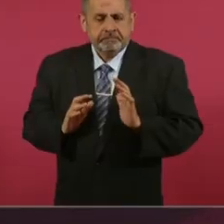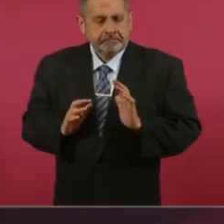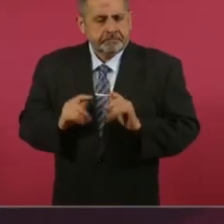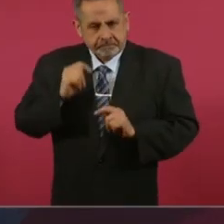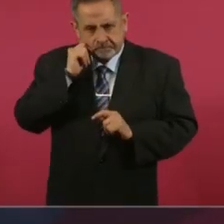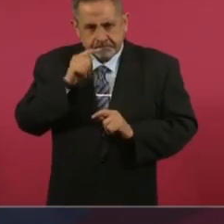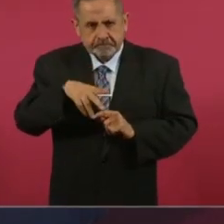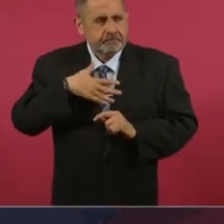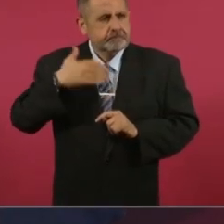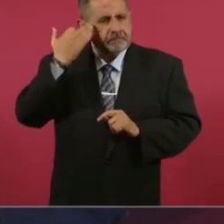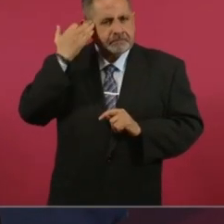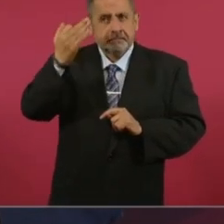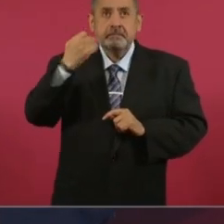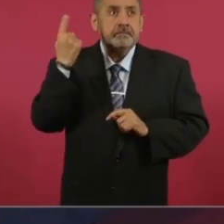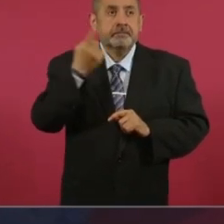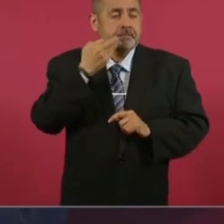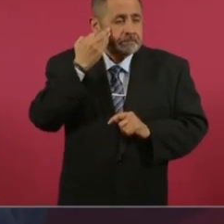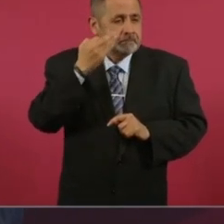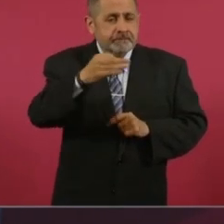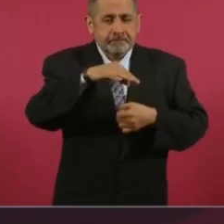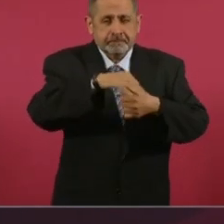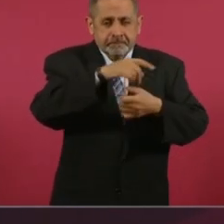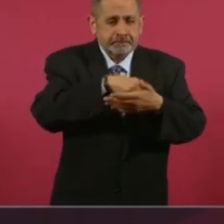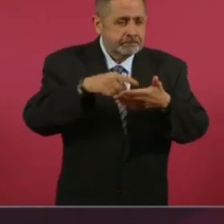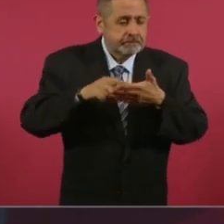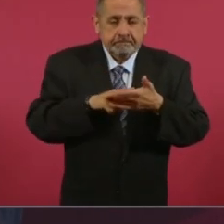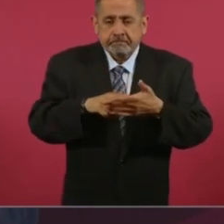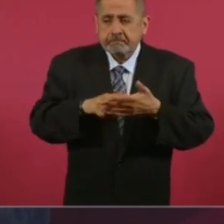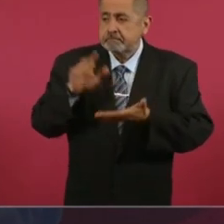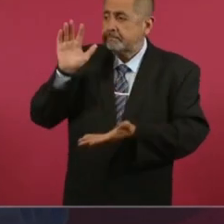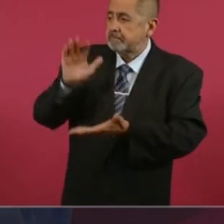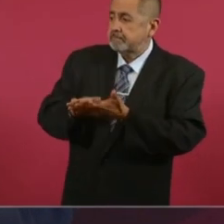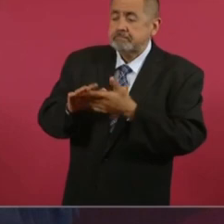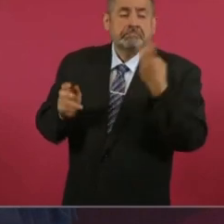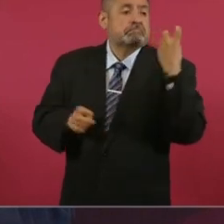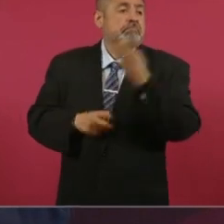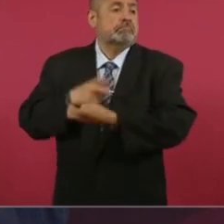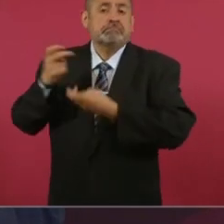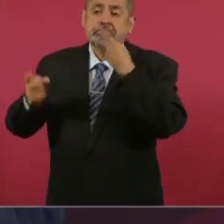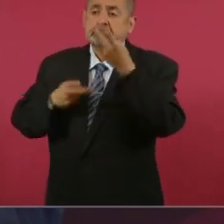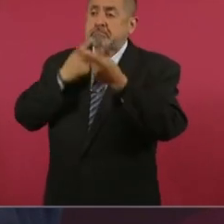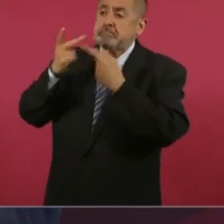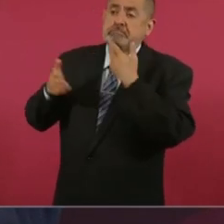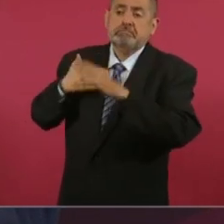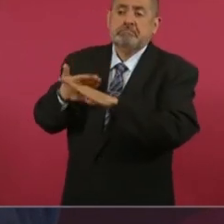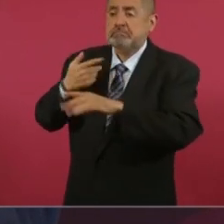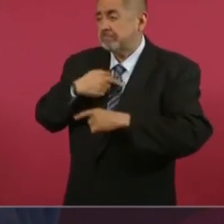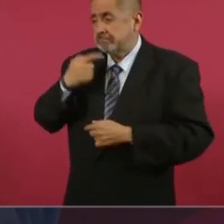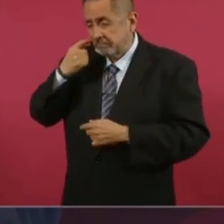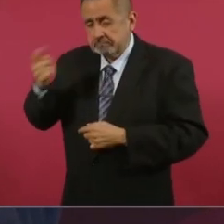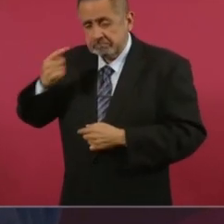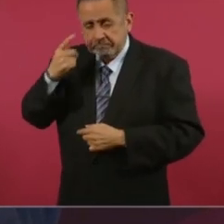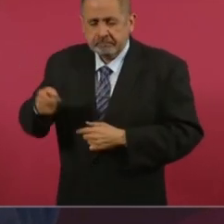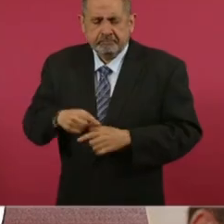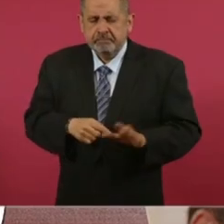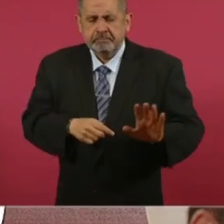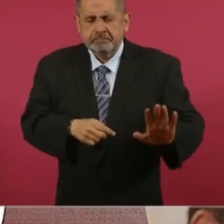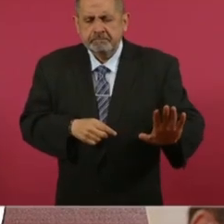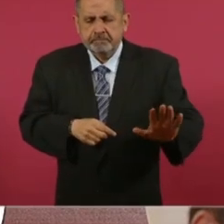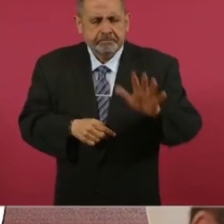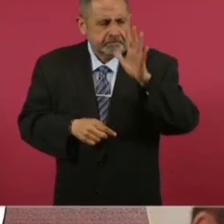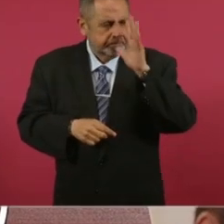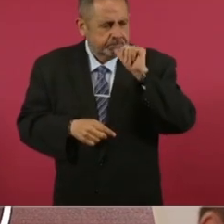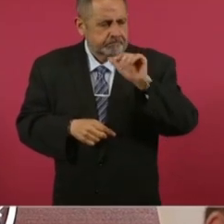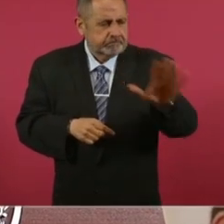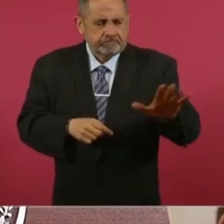siendo temporada electoral y aún cuando lo quieran magnificar, no van a